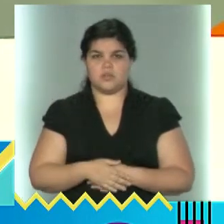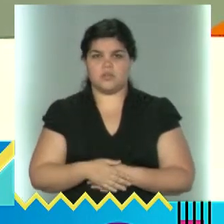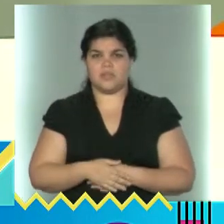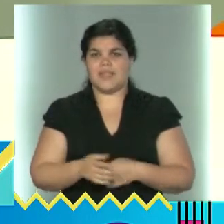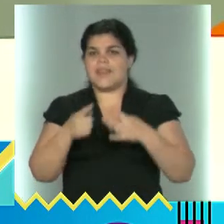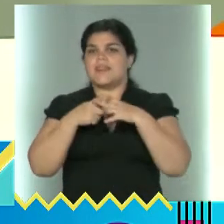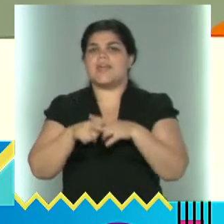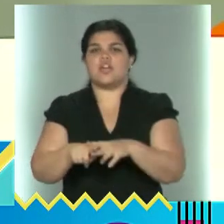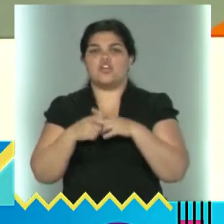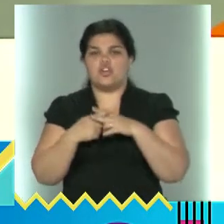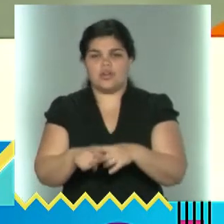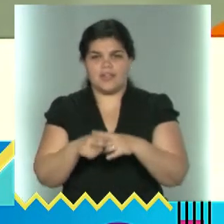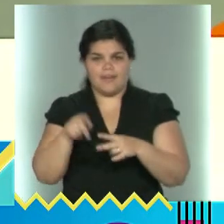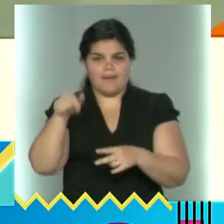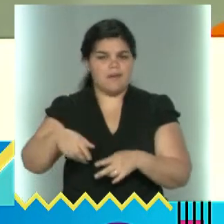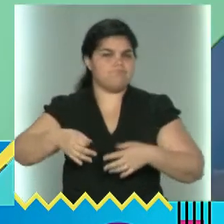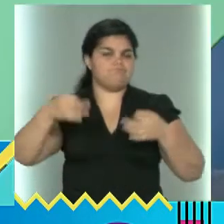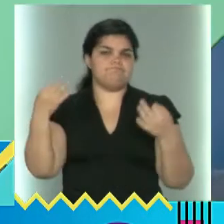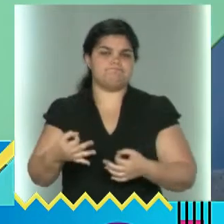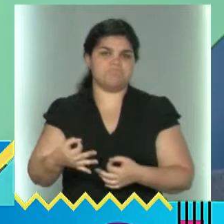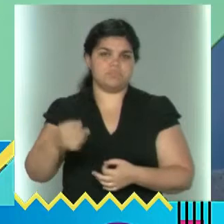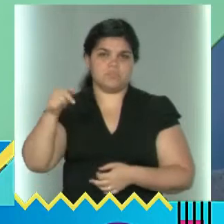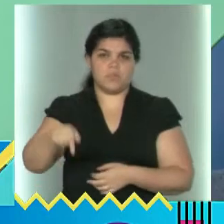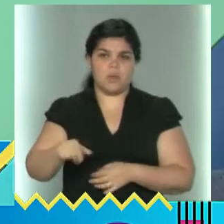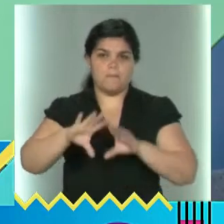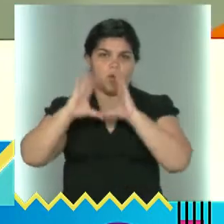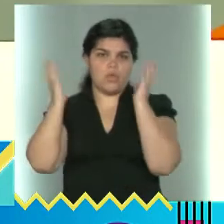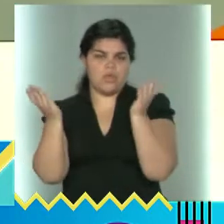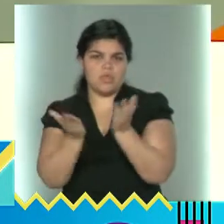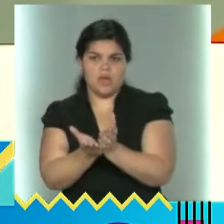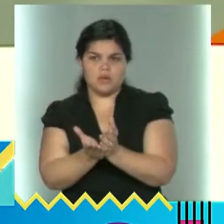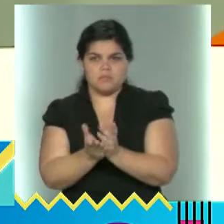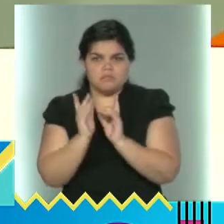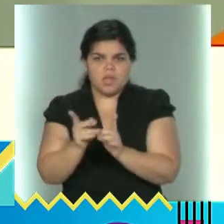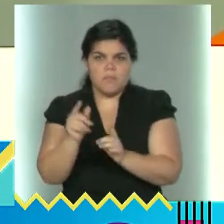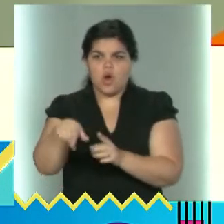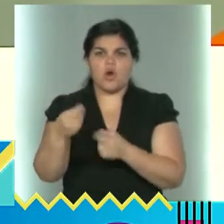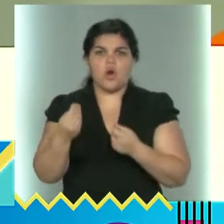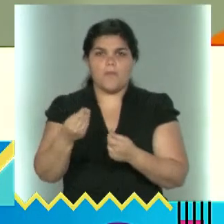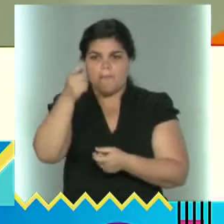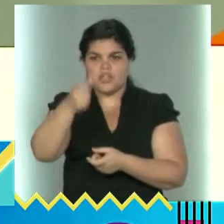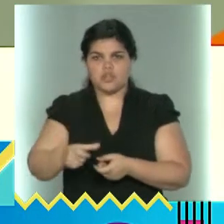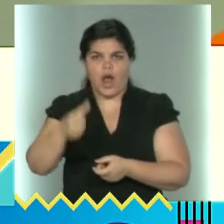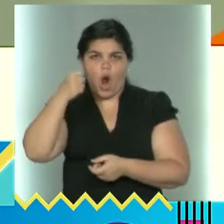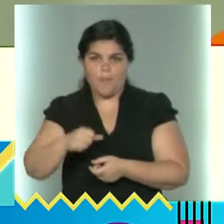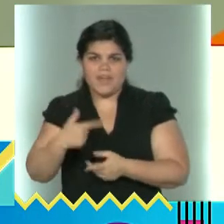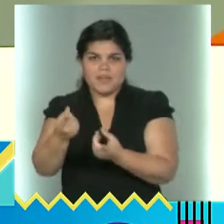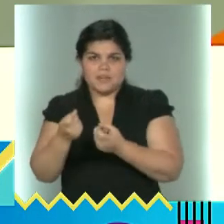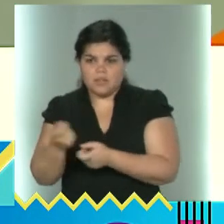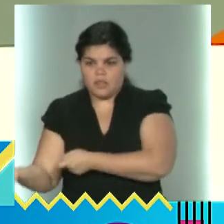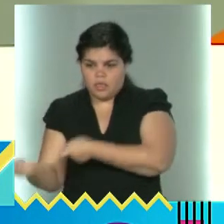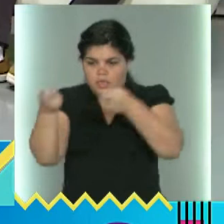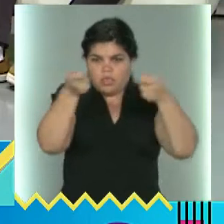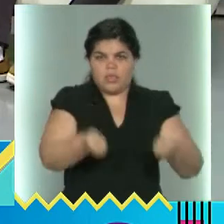tecnologías seguramente de primer nivel, hablo a nivel mundial, y seguimos trasladando a las personas en una sábana para pasarla de una camilla a una